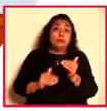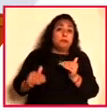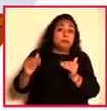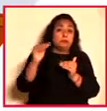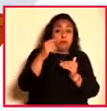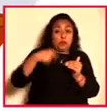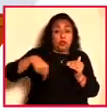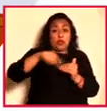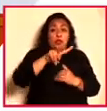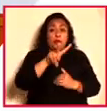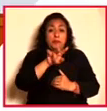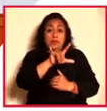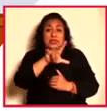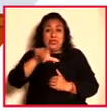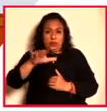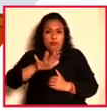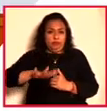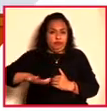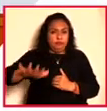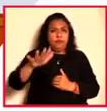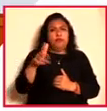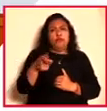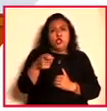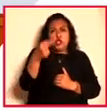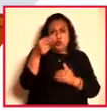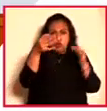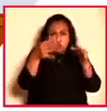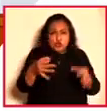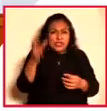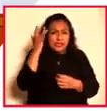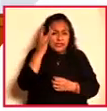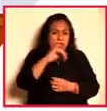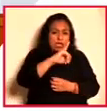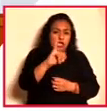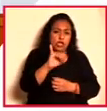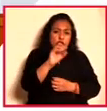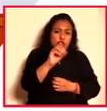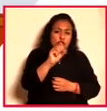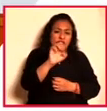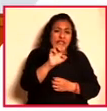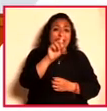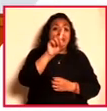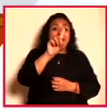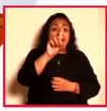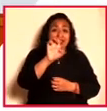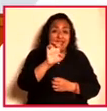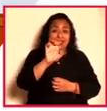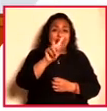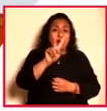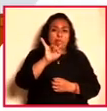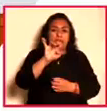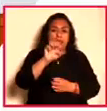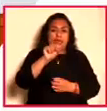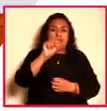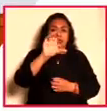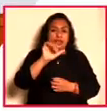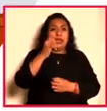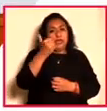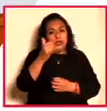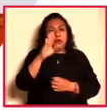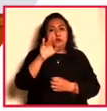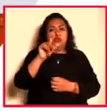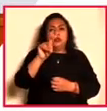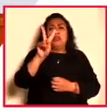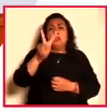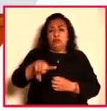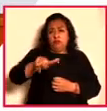villa. Su nombre correcto es San José de Viesca y Bustamante. Es un pueblo, repito, con muchas tradiciones. Tenemos